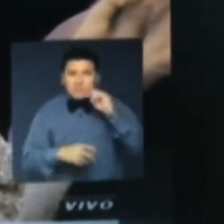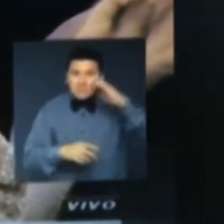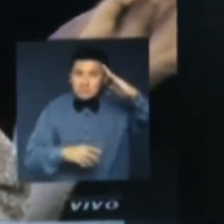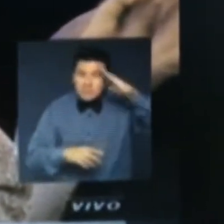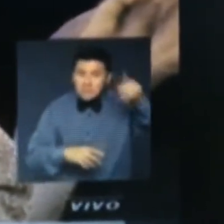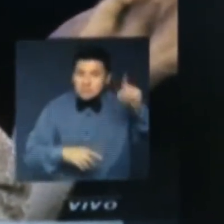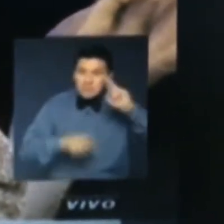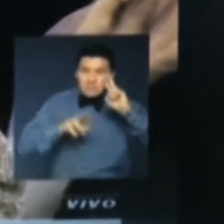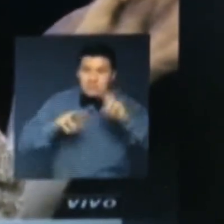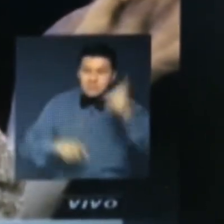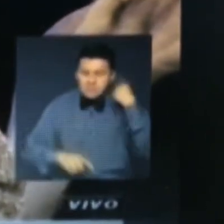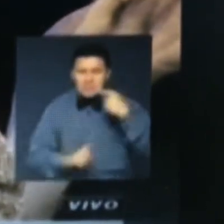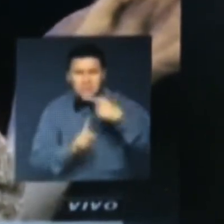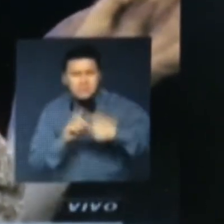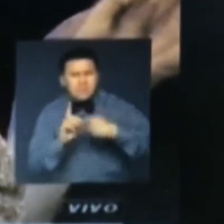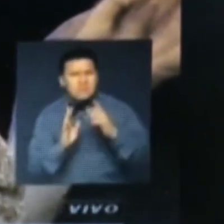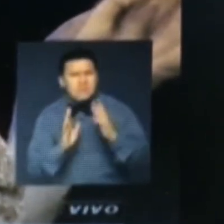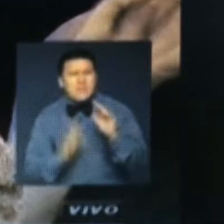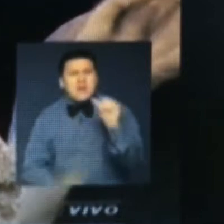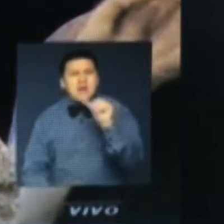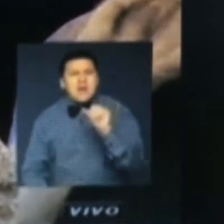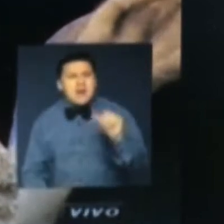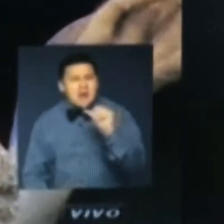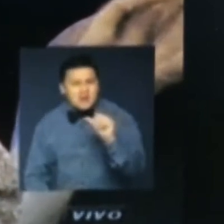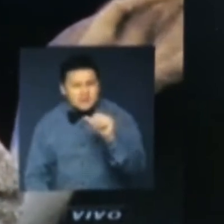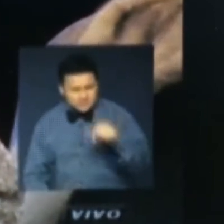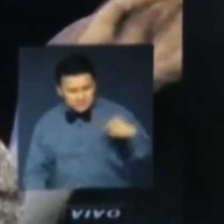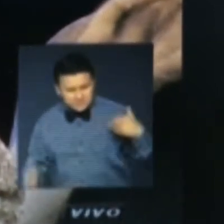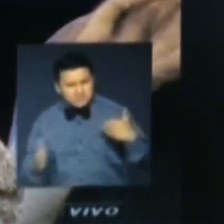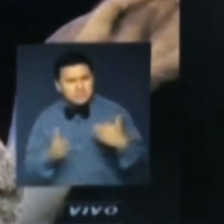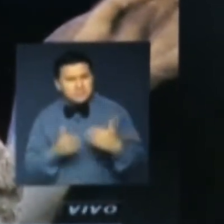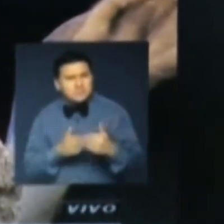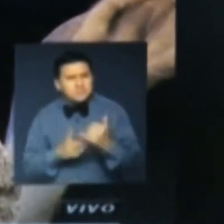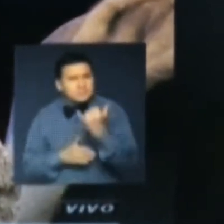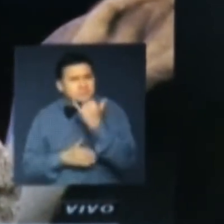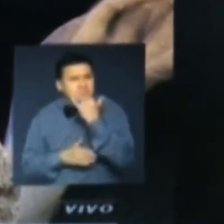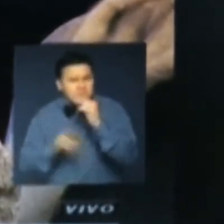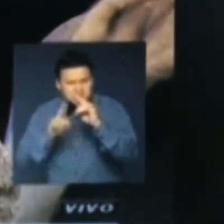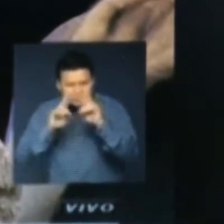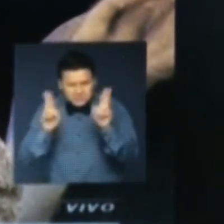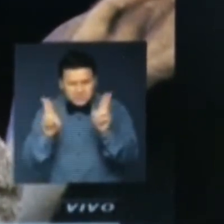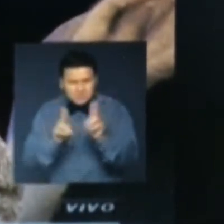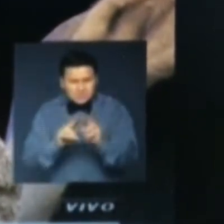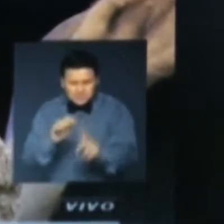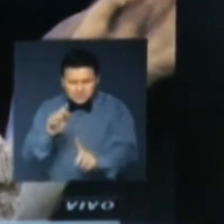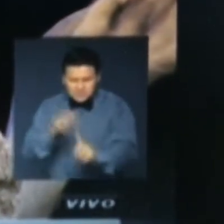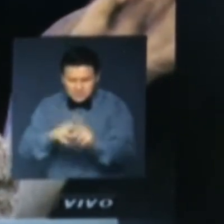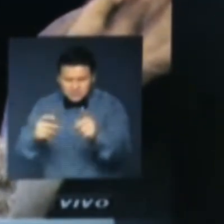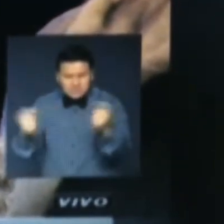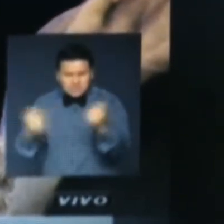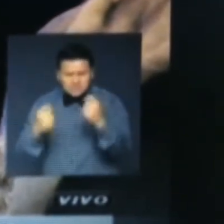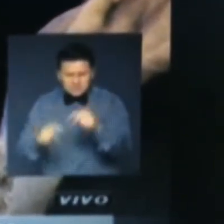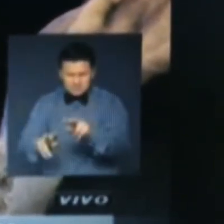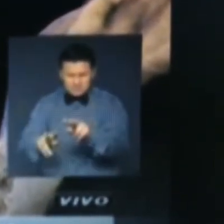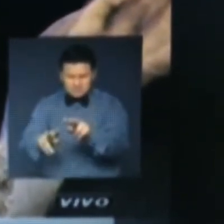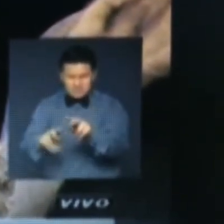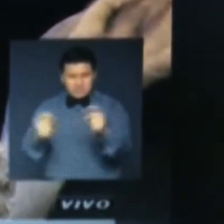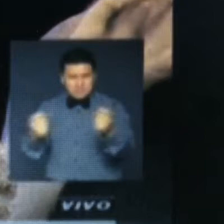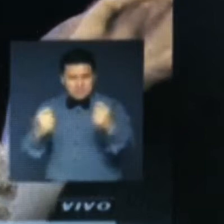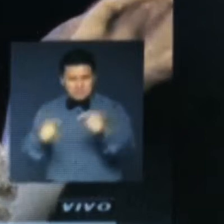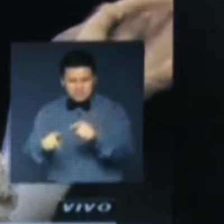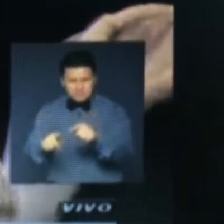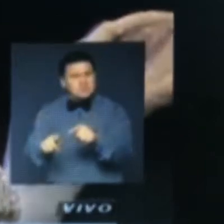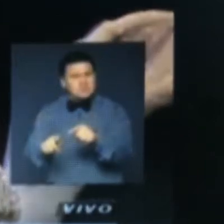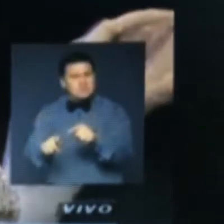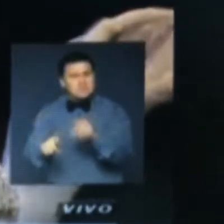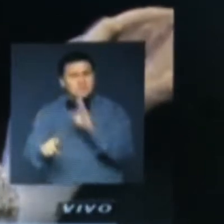A finales del mes de agosto del año en curso, se empezó a circular en las redes sociales un panfleto, el cual se le